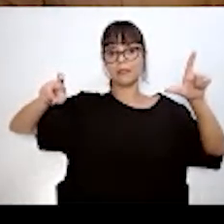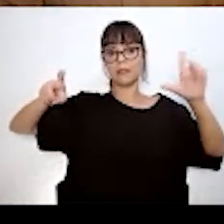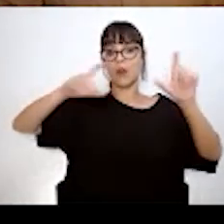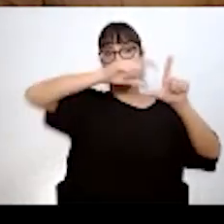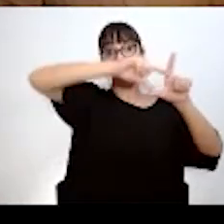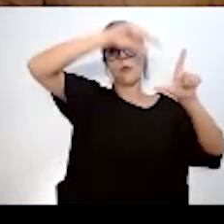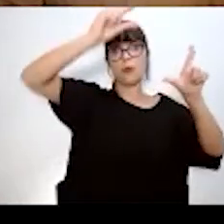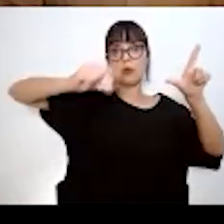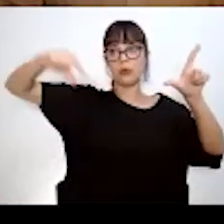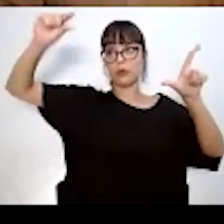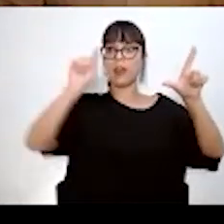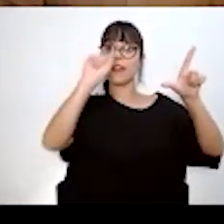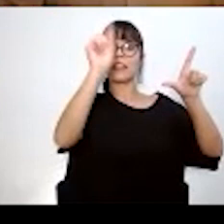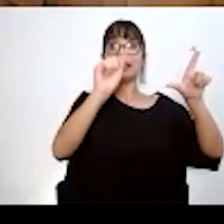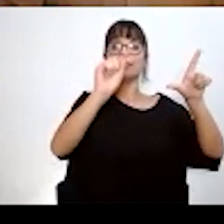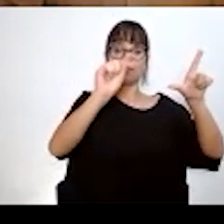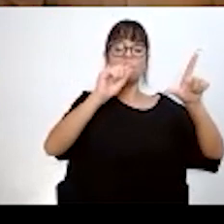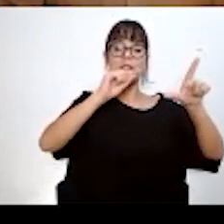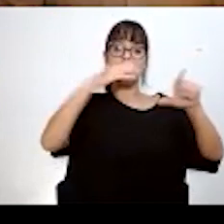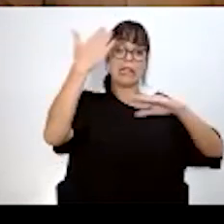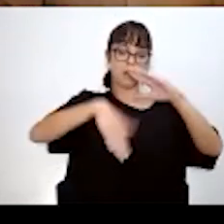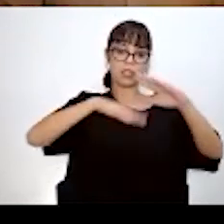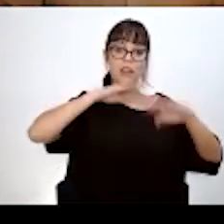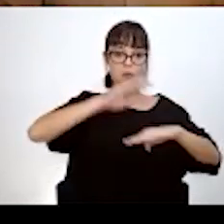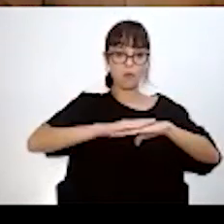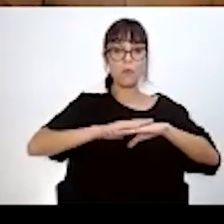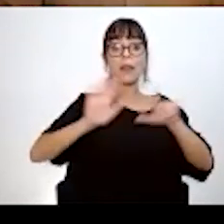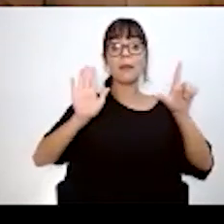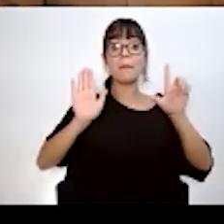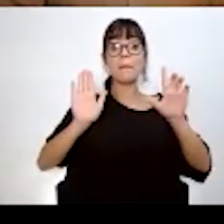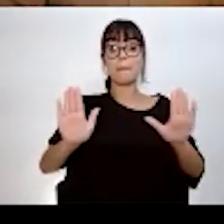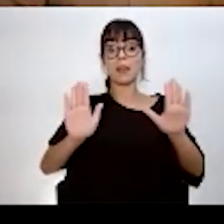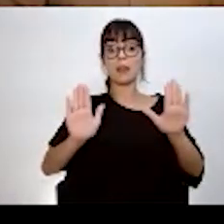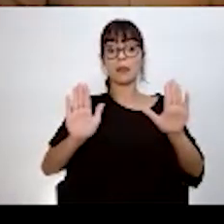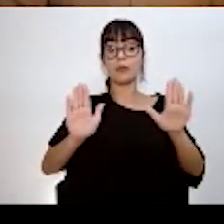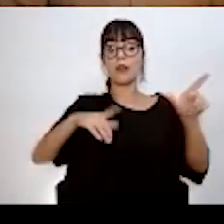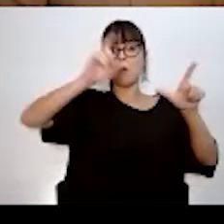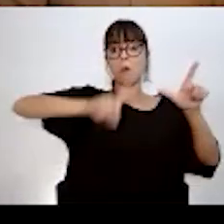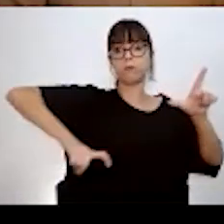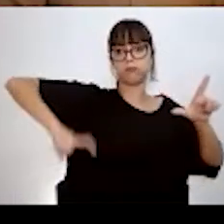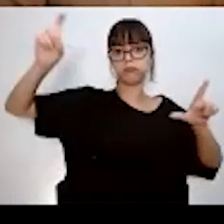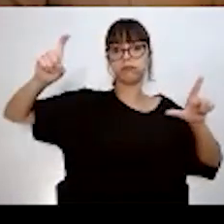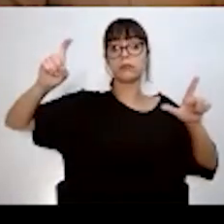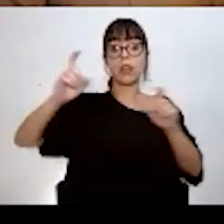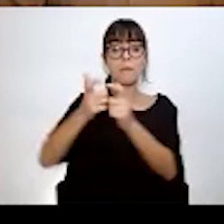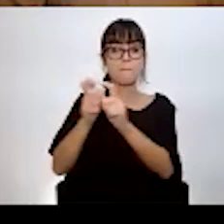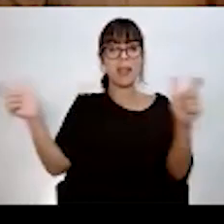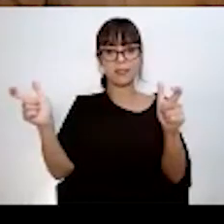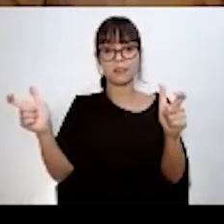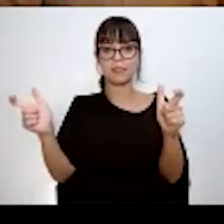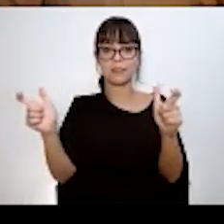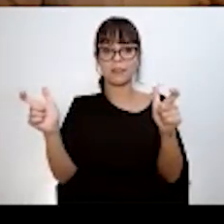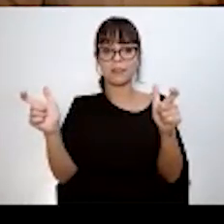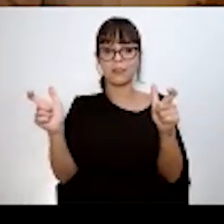gris, pero llega un momento en el que se produce un crecimiento muy significativo. Muy significativo que a partir